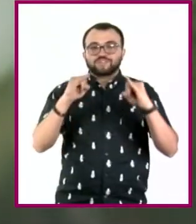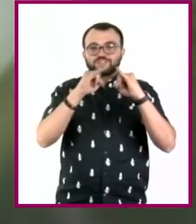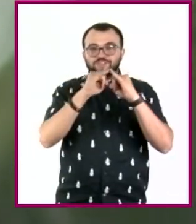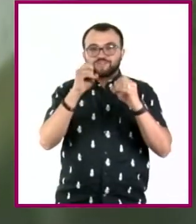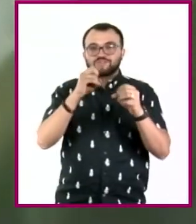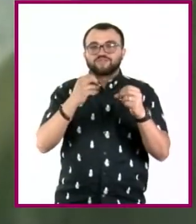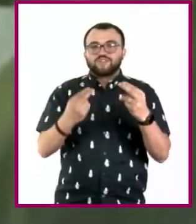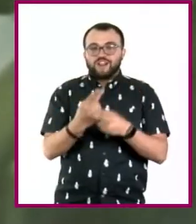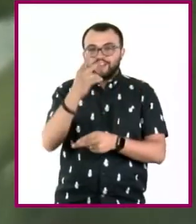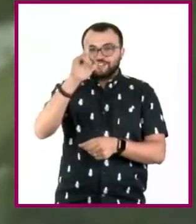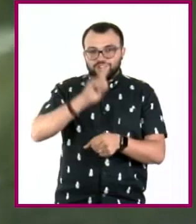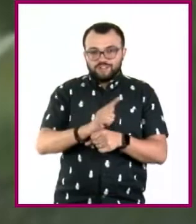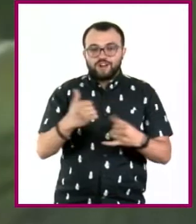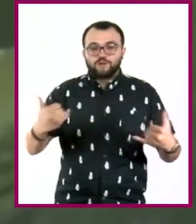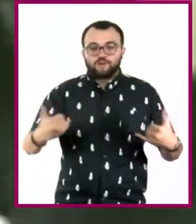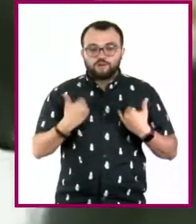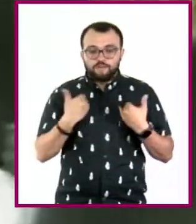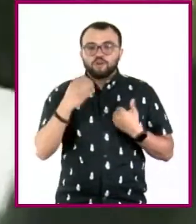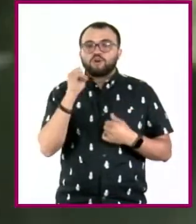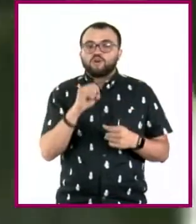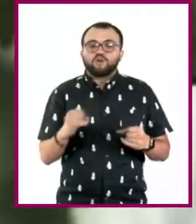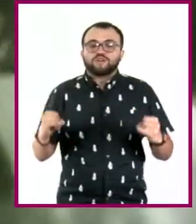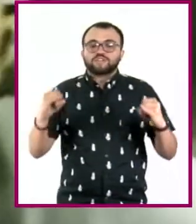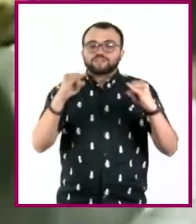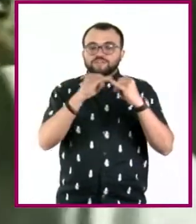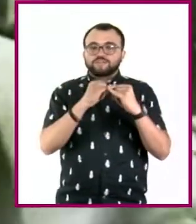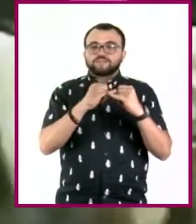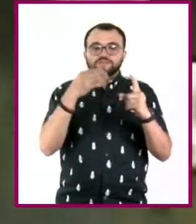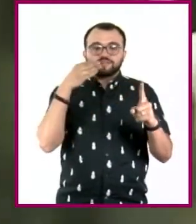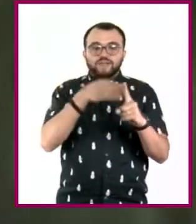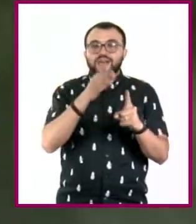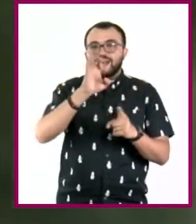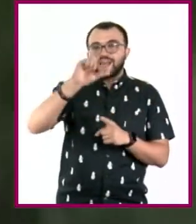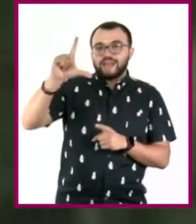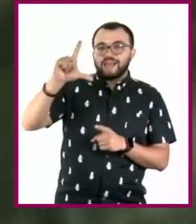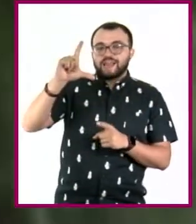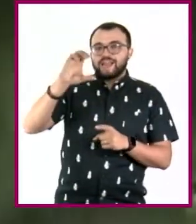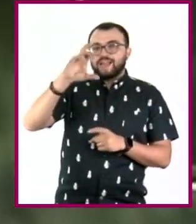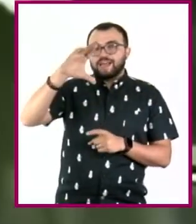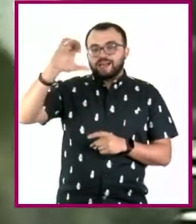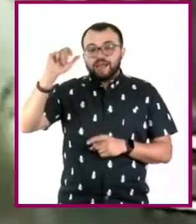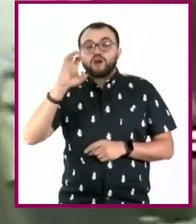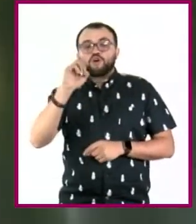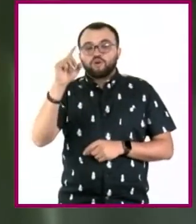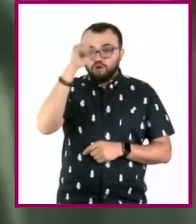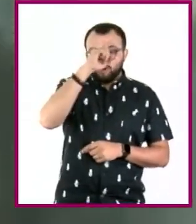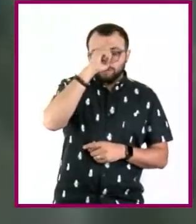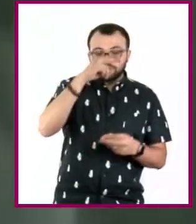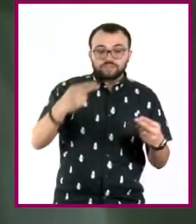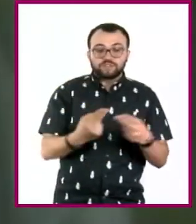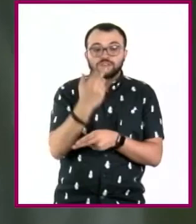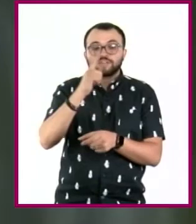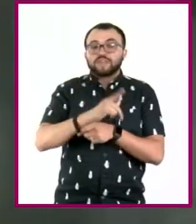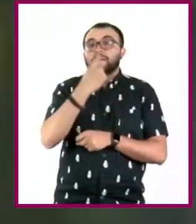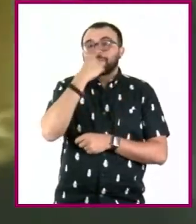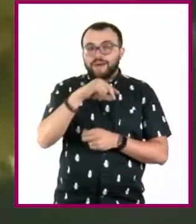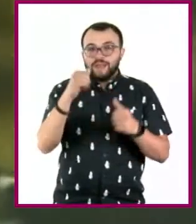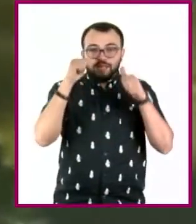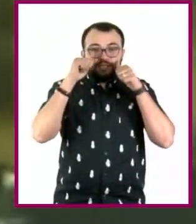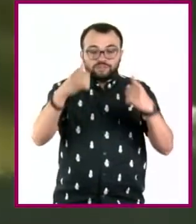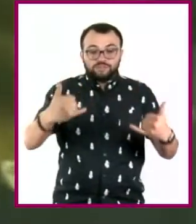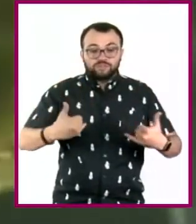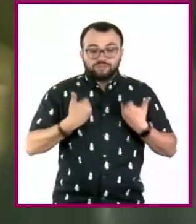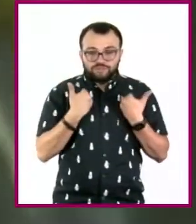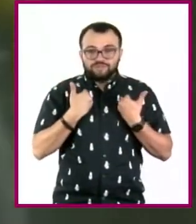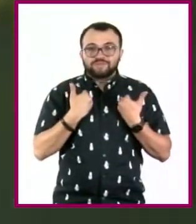Juventud, o la creación de una institución en particular, el CREA, o Consejo Nacional de Recursos para la Atención de la Juventud, que al